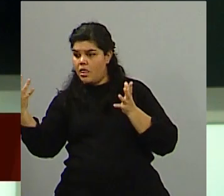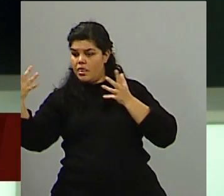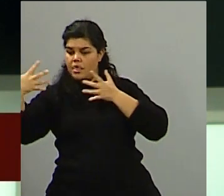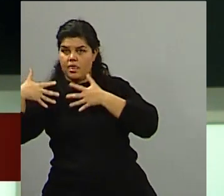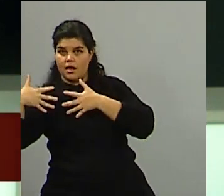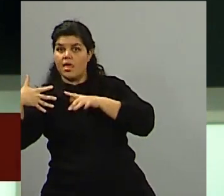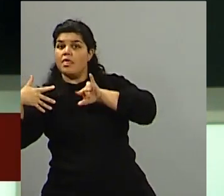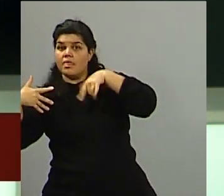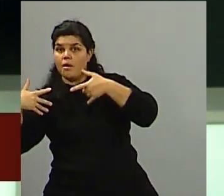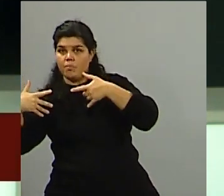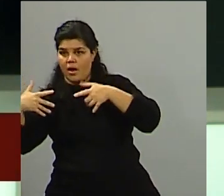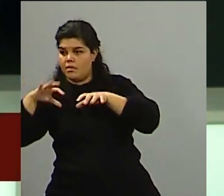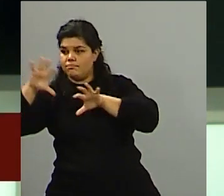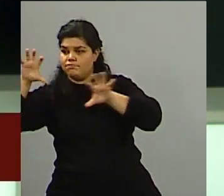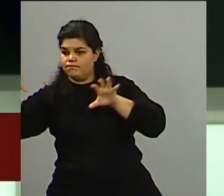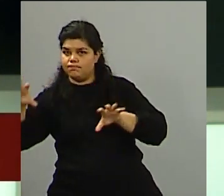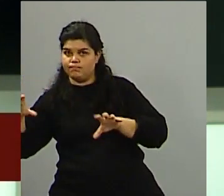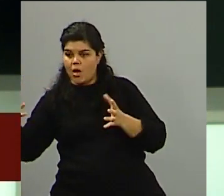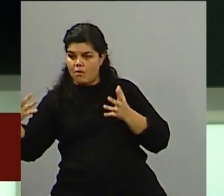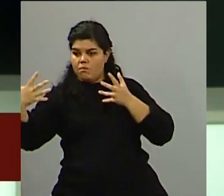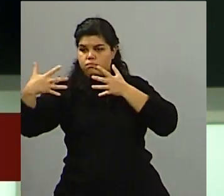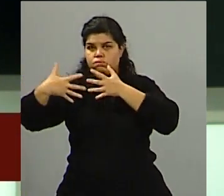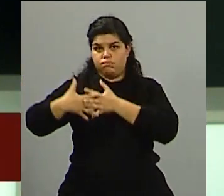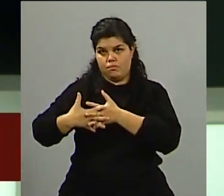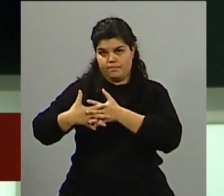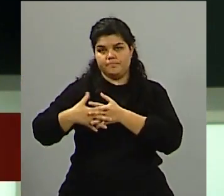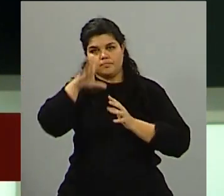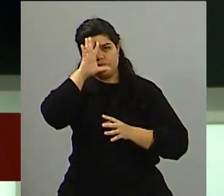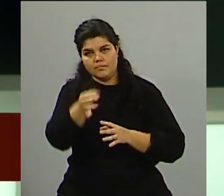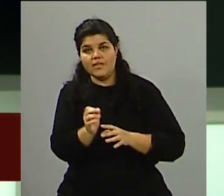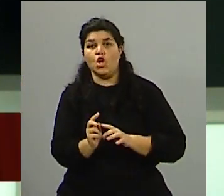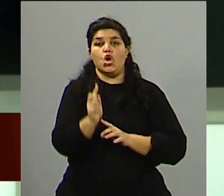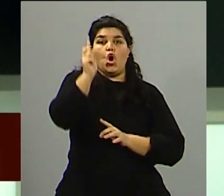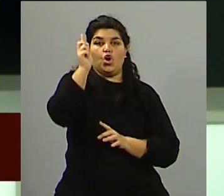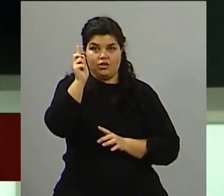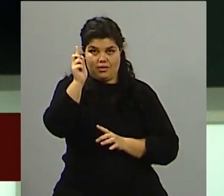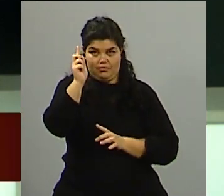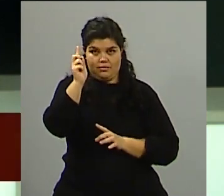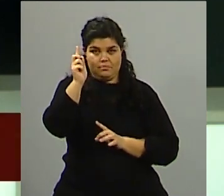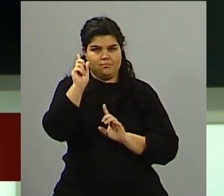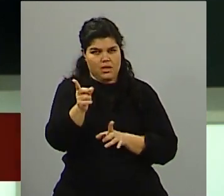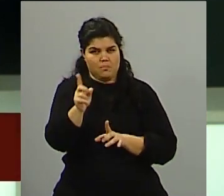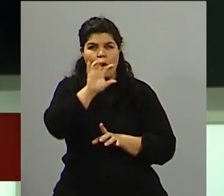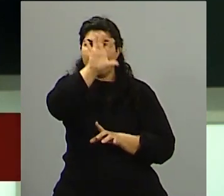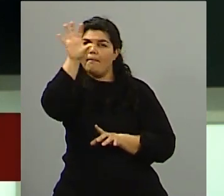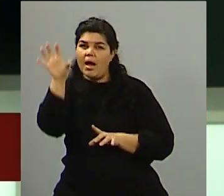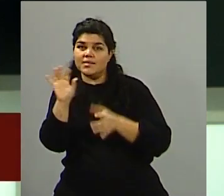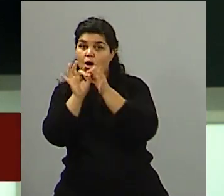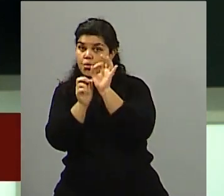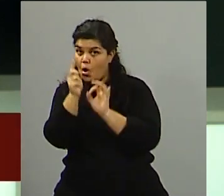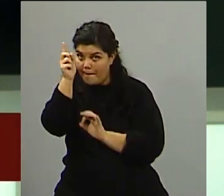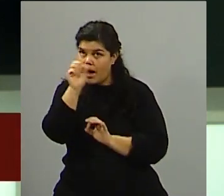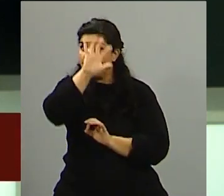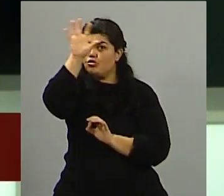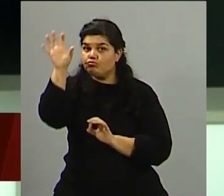grupos de naciones, ¿sí? Ya estamos viendo que en la parte norte, ¿sí? Termina la cuestión viéndose como países que